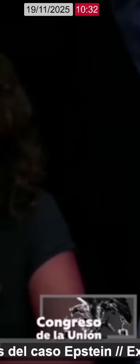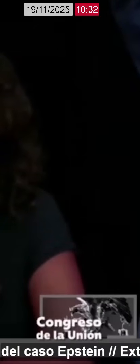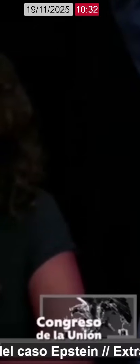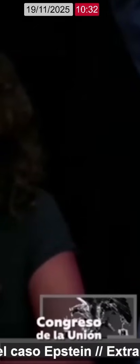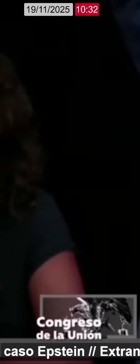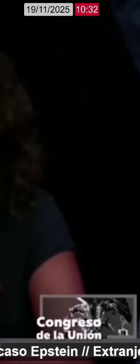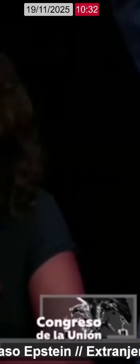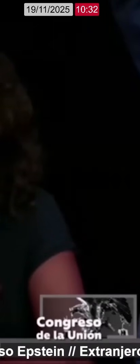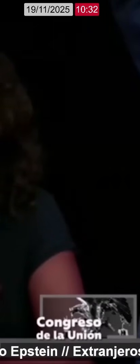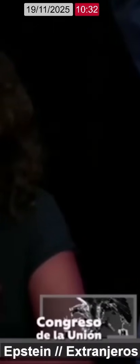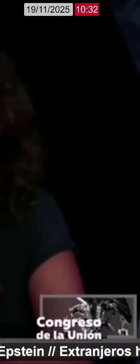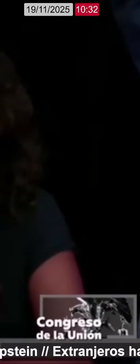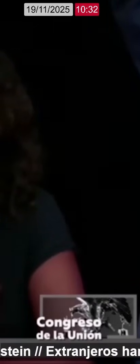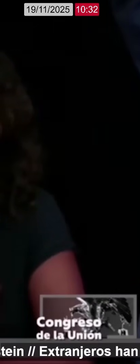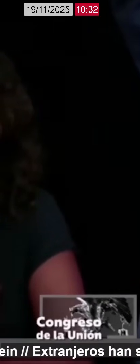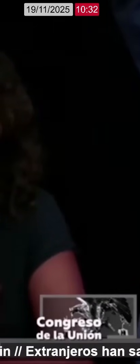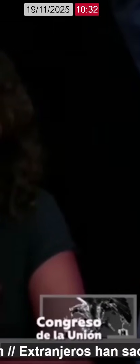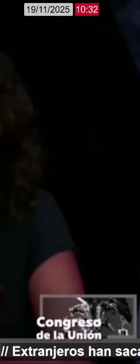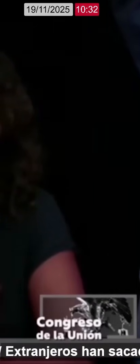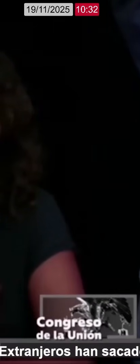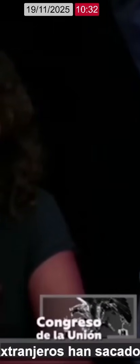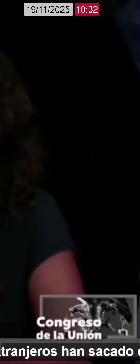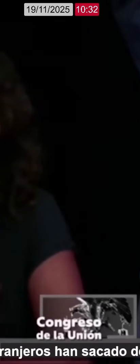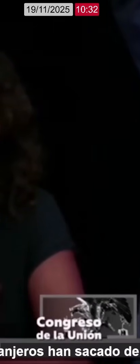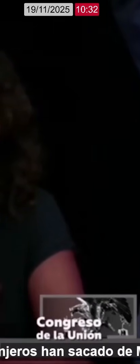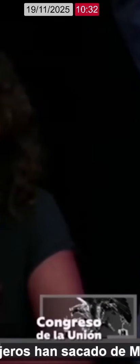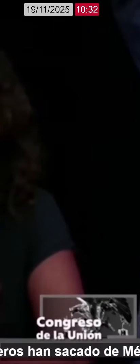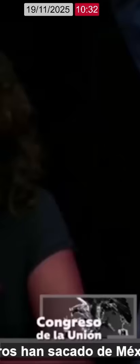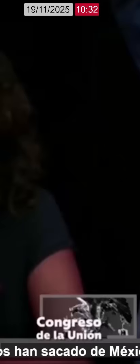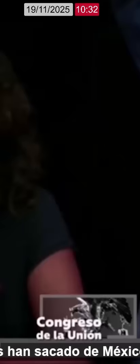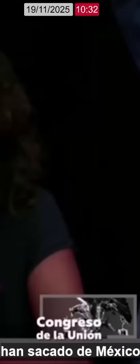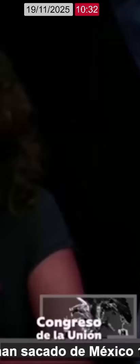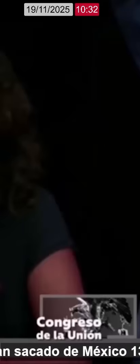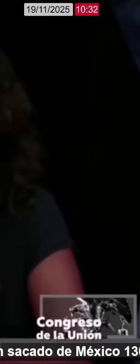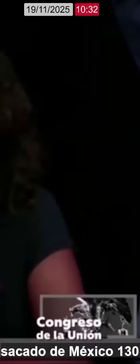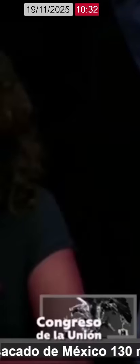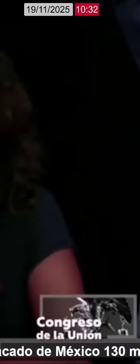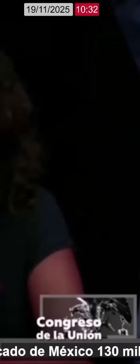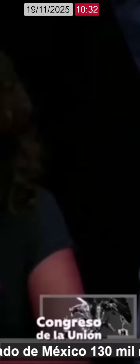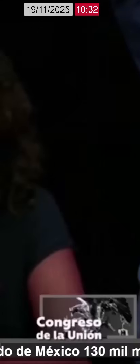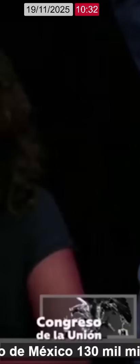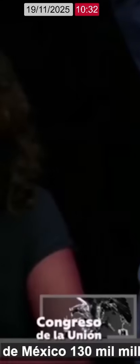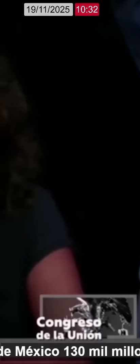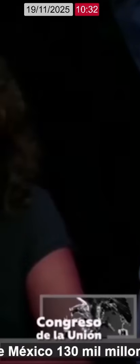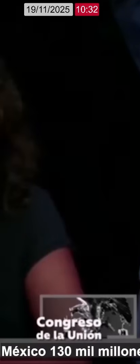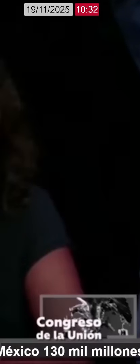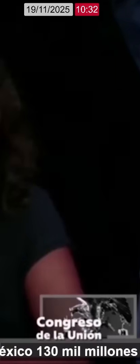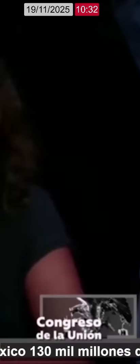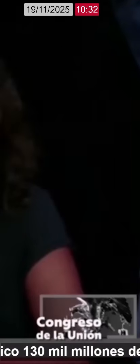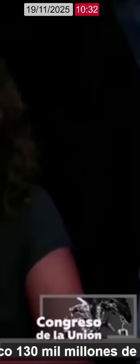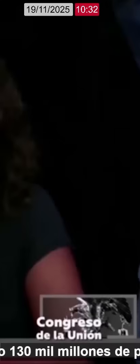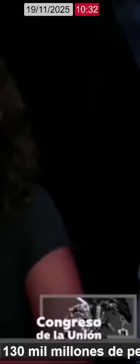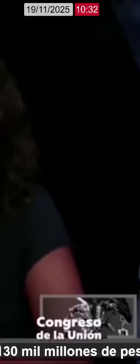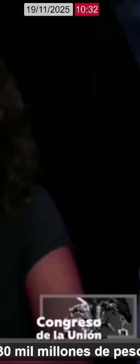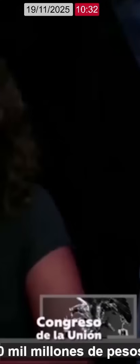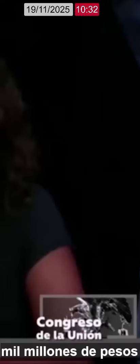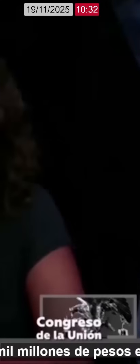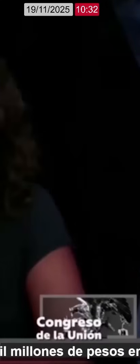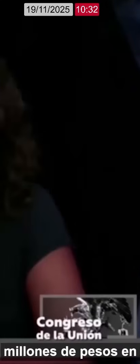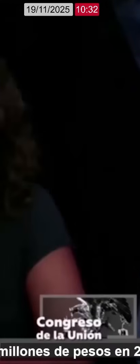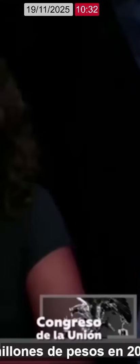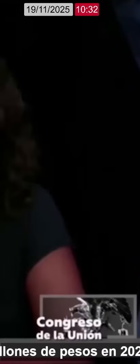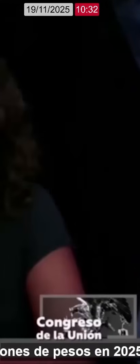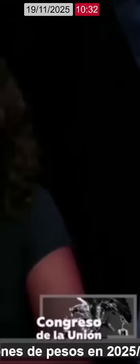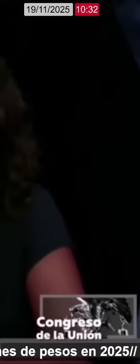una embestida desde la parte más oscura de la derecha mexicana, incluso con participación